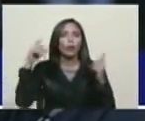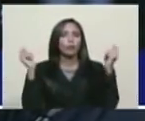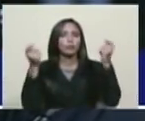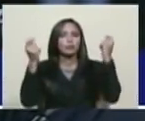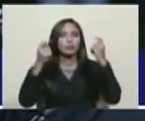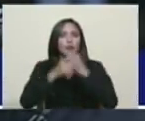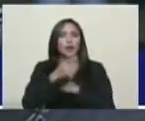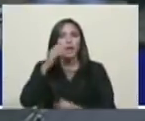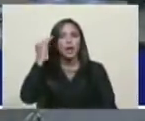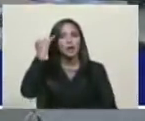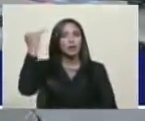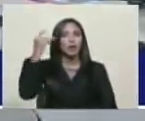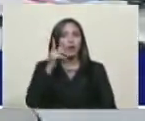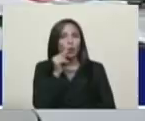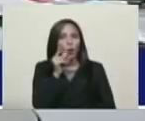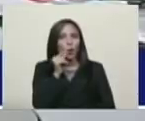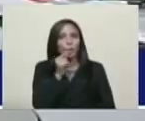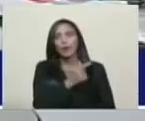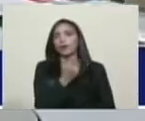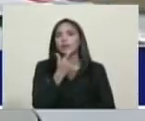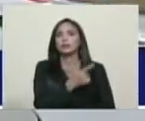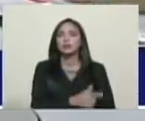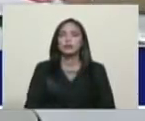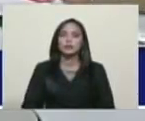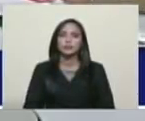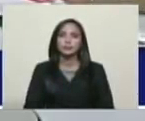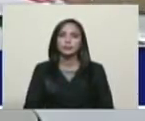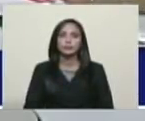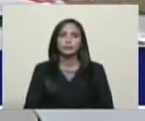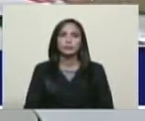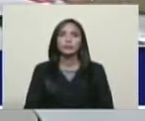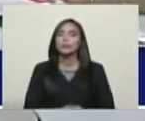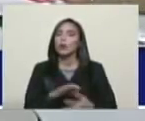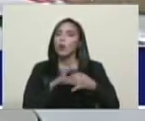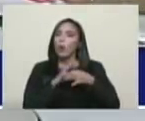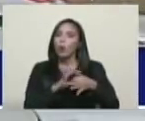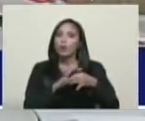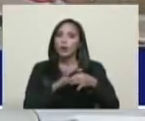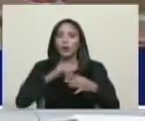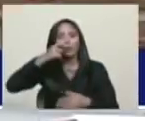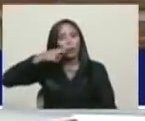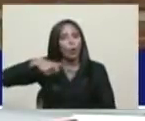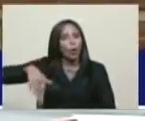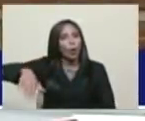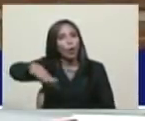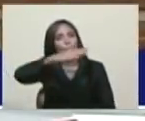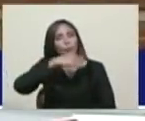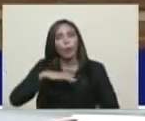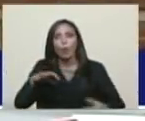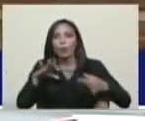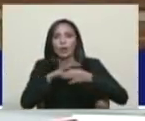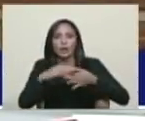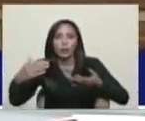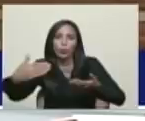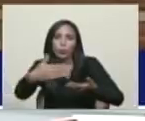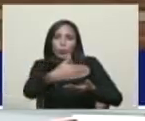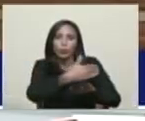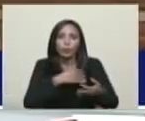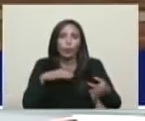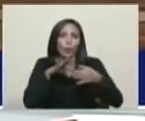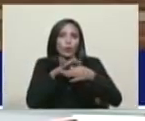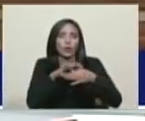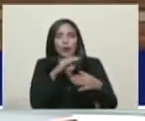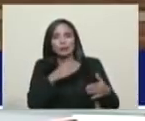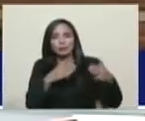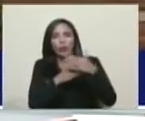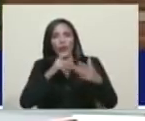guerra de Vietnam, Ho Chi Minh lanzó una consigna: unir a todo el que pueda ser unido contra el enemigo